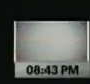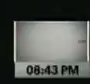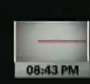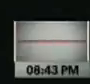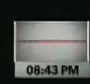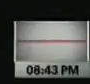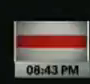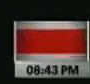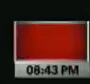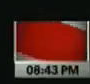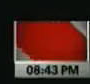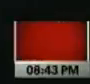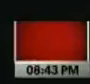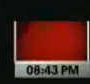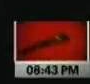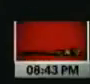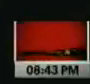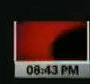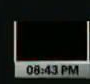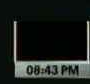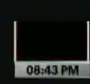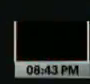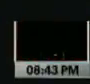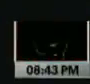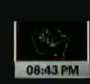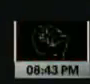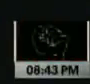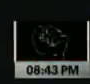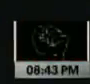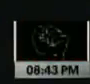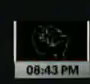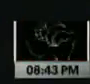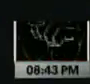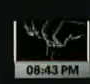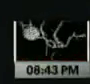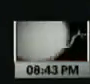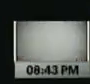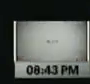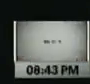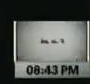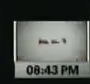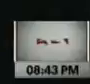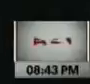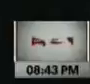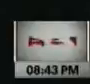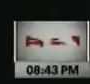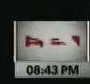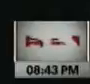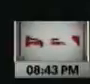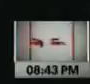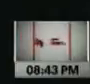ejemplo de la juventud venezolana víctima del odio fascista de la derecha que viva